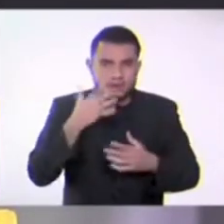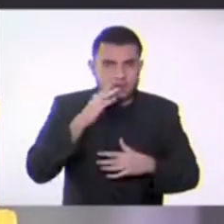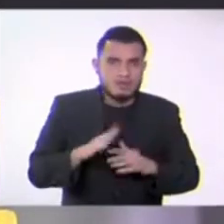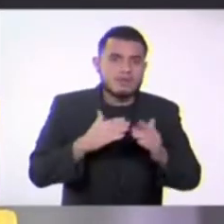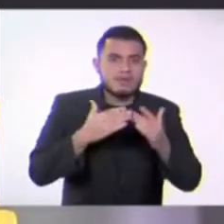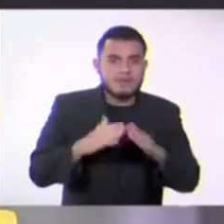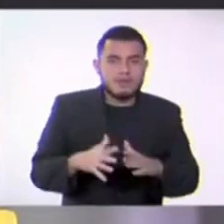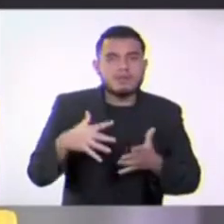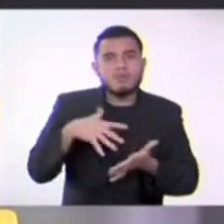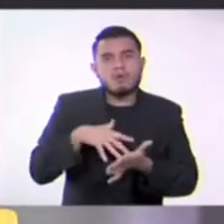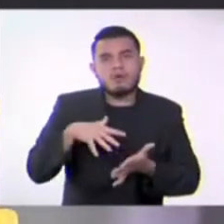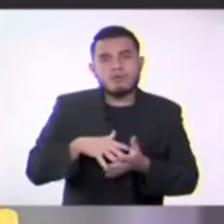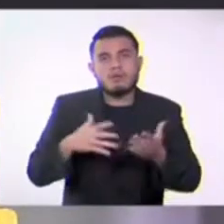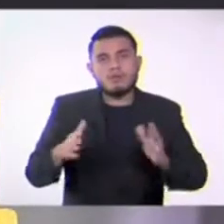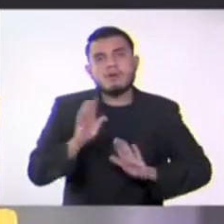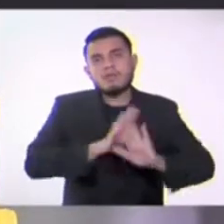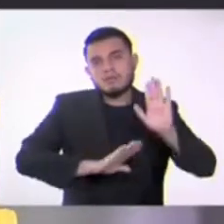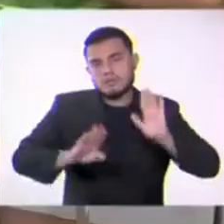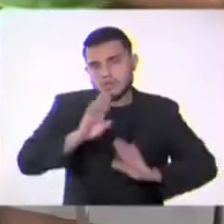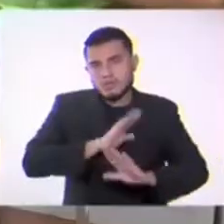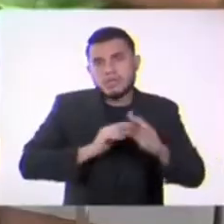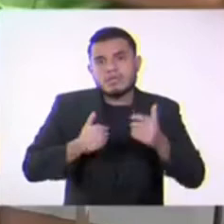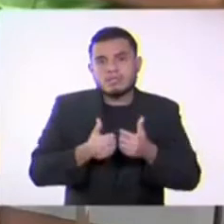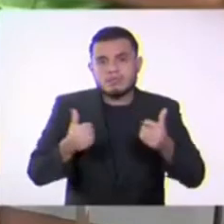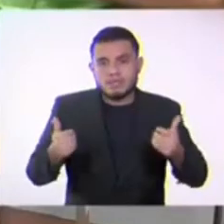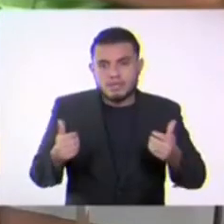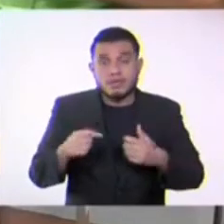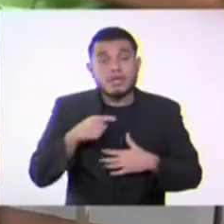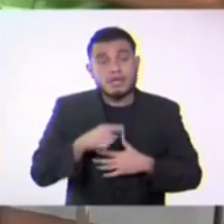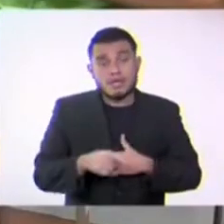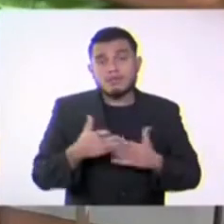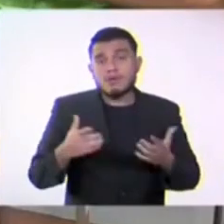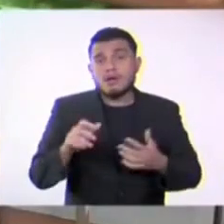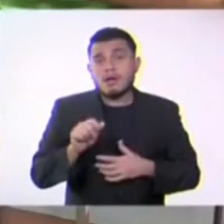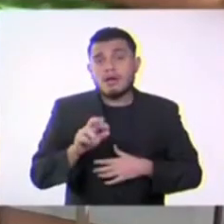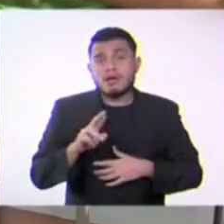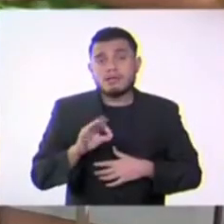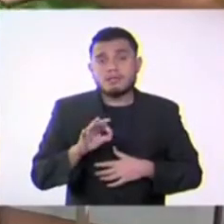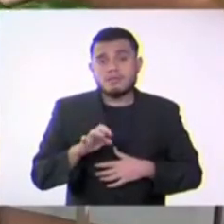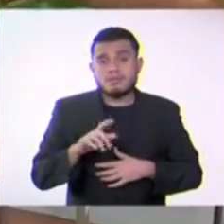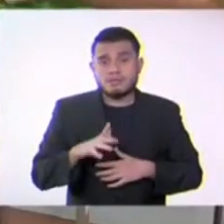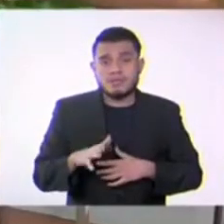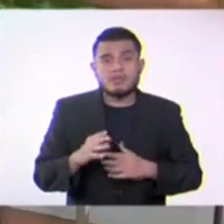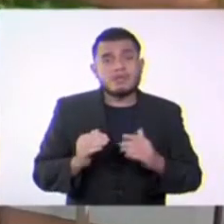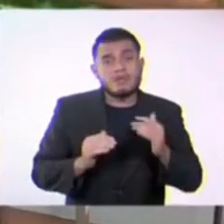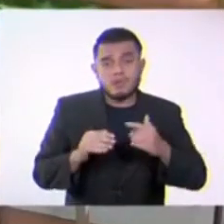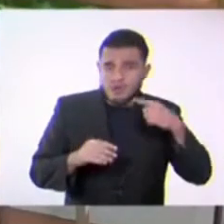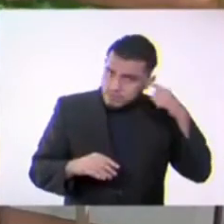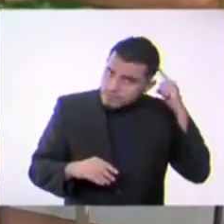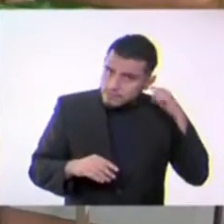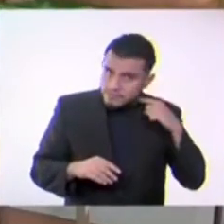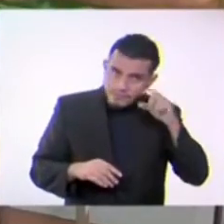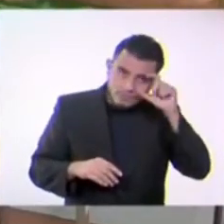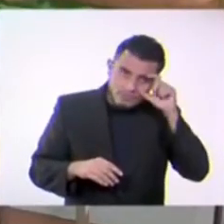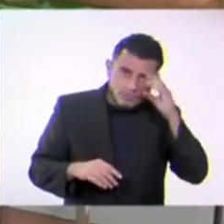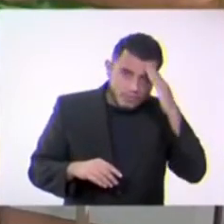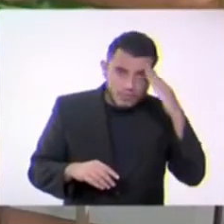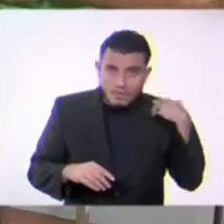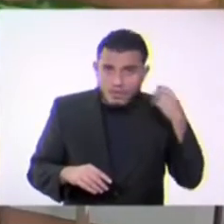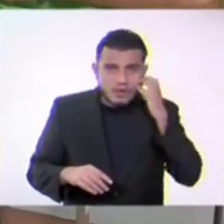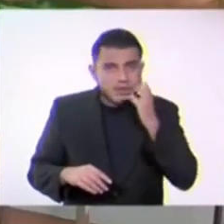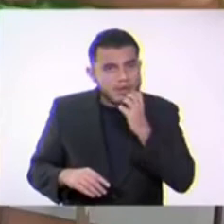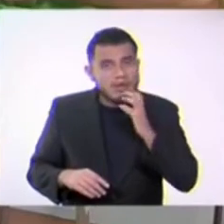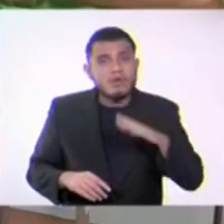diferentes pueblos con una historia separada. Eso es bastante artificial también, Candy y Edward. Es bastante artificial